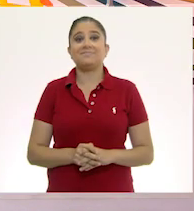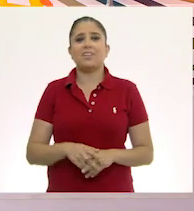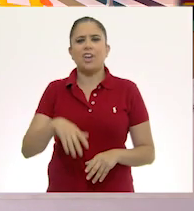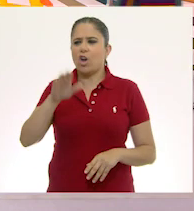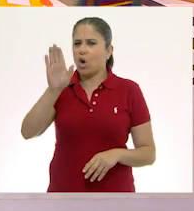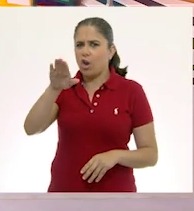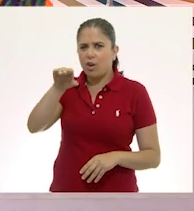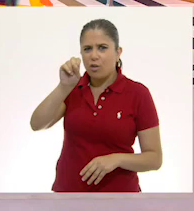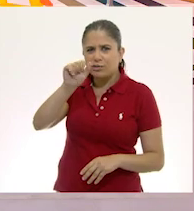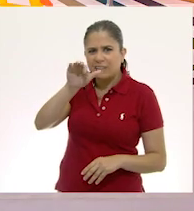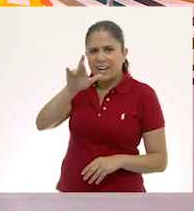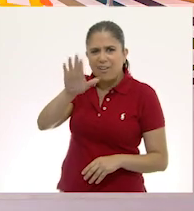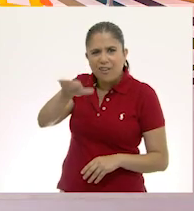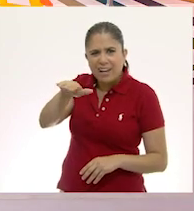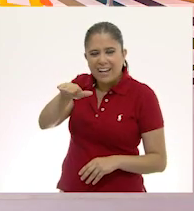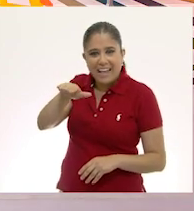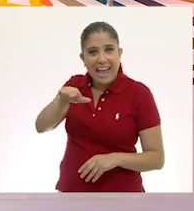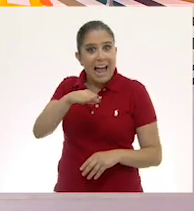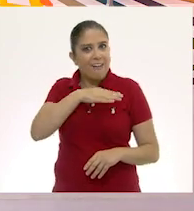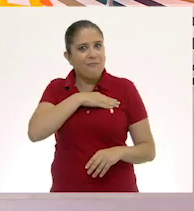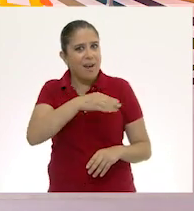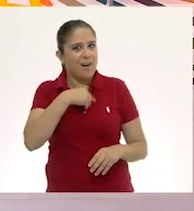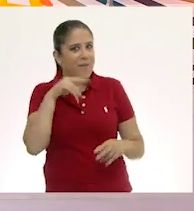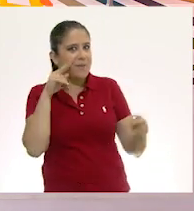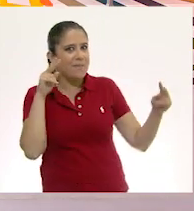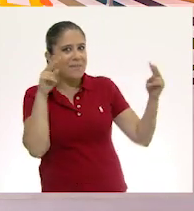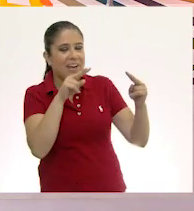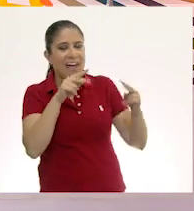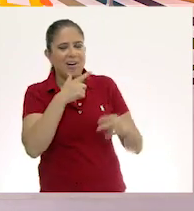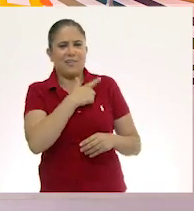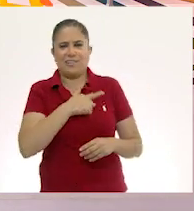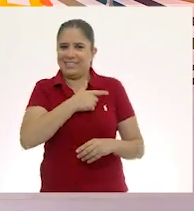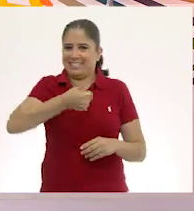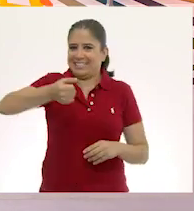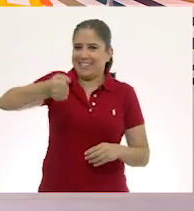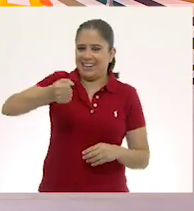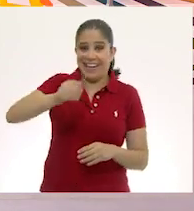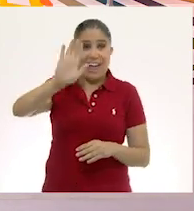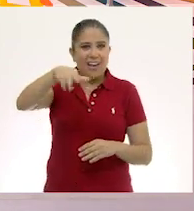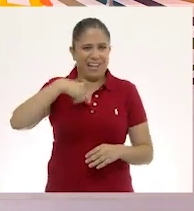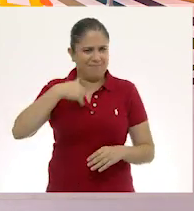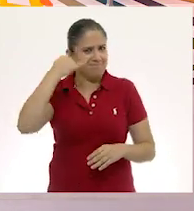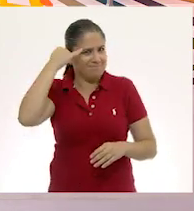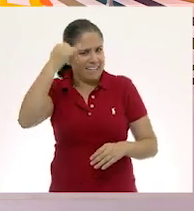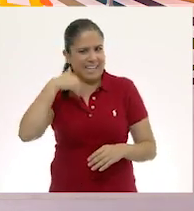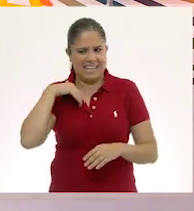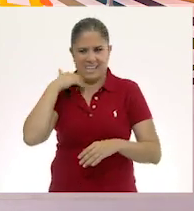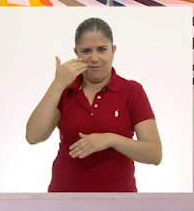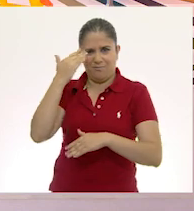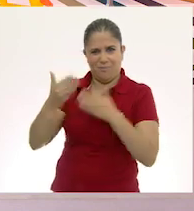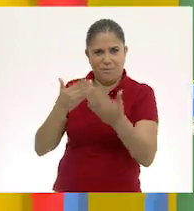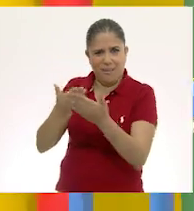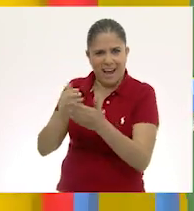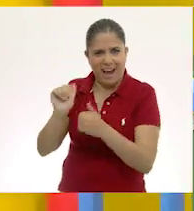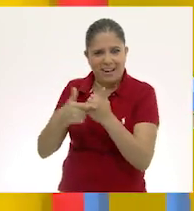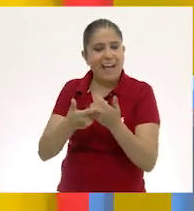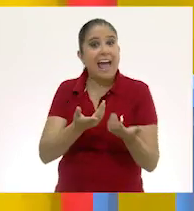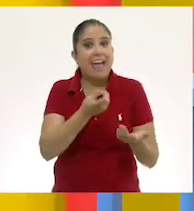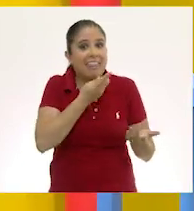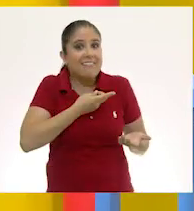Oye, Oscar. Dime, dime. Qué bueno que te veo. Ah. Déjame saludarte. Oye, tengo una idea. Quiero proponerte algo. A ver, dime,